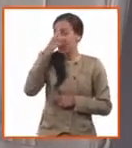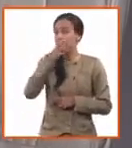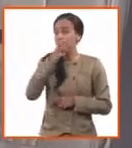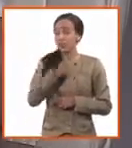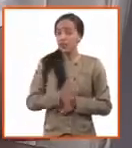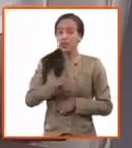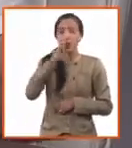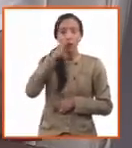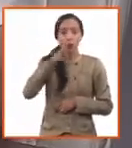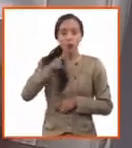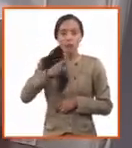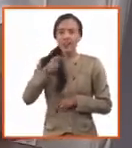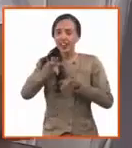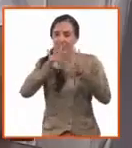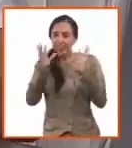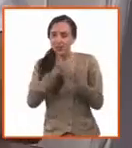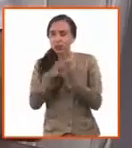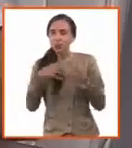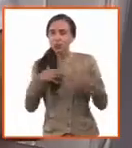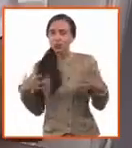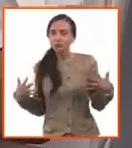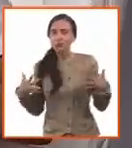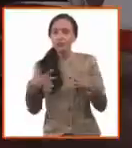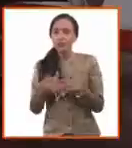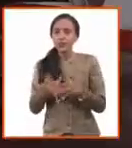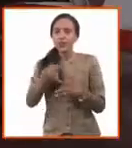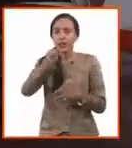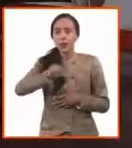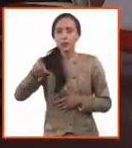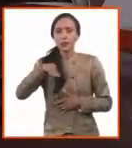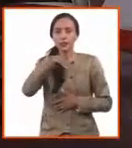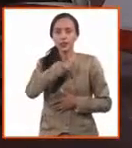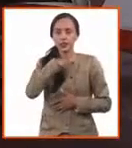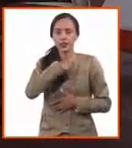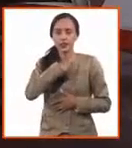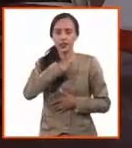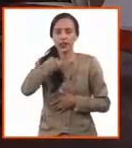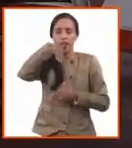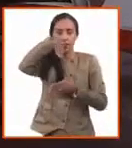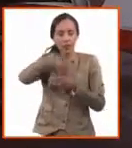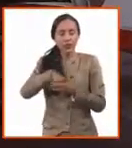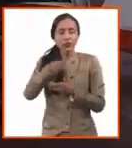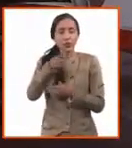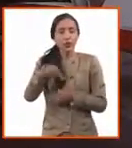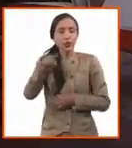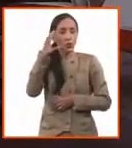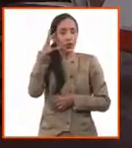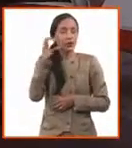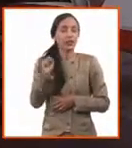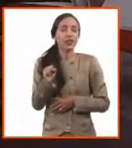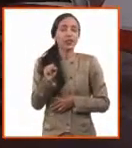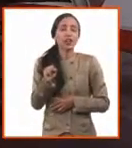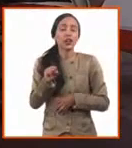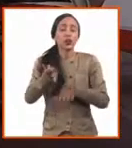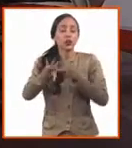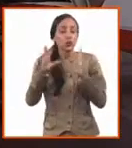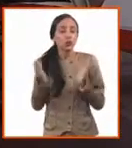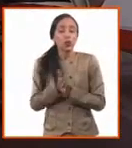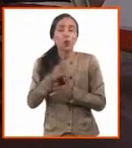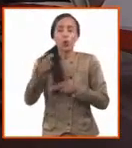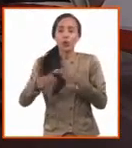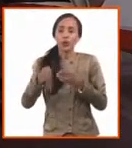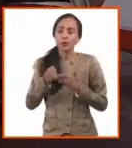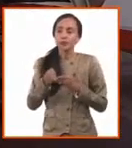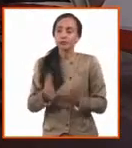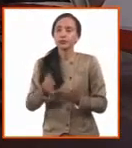que eso no sucediera no la gente se sintiera parte y que entendieran que cuanto hicieran por la sociedad